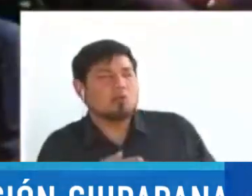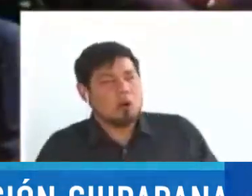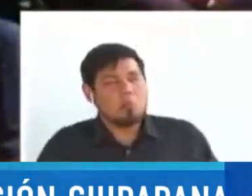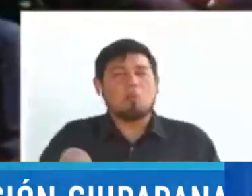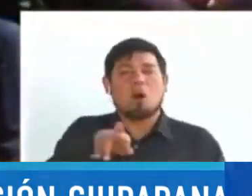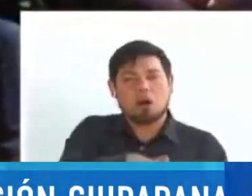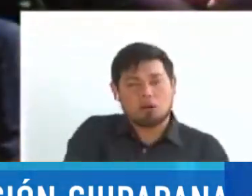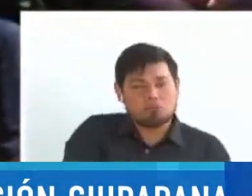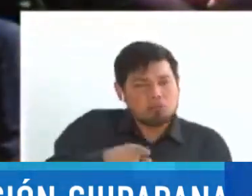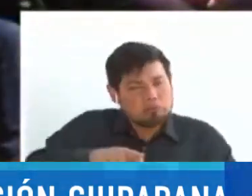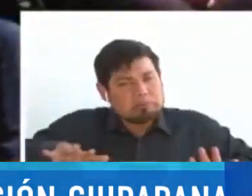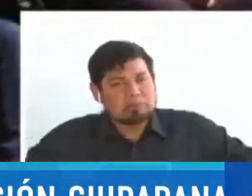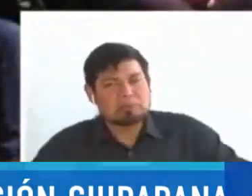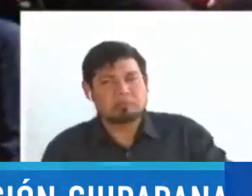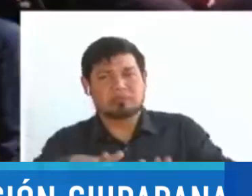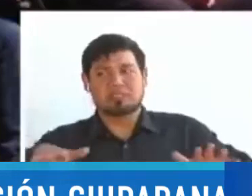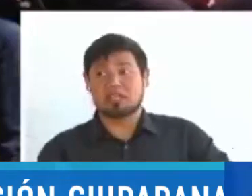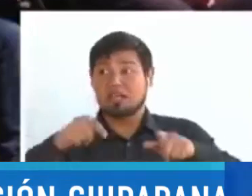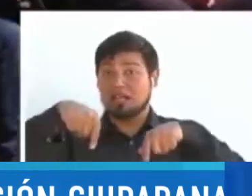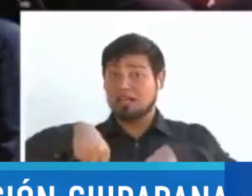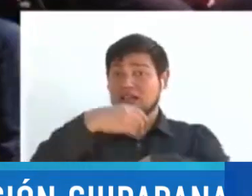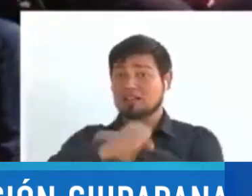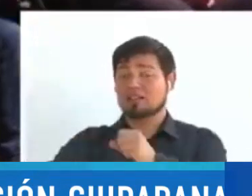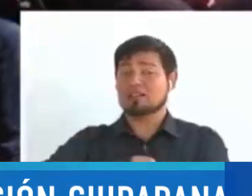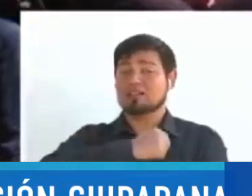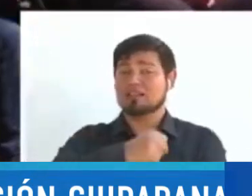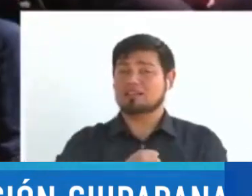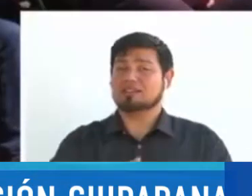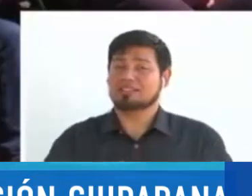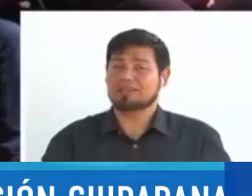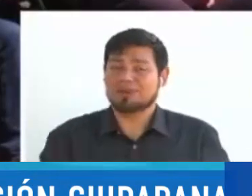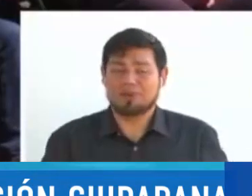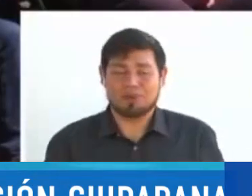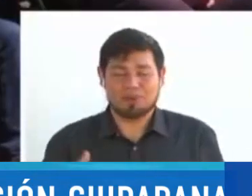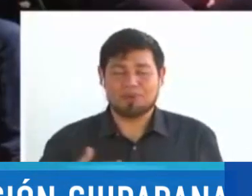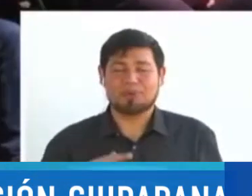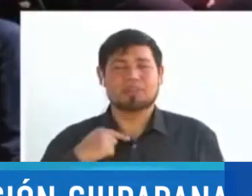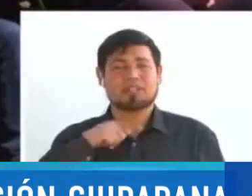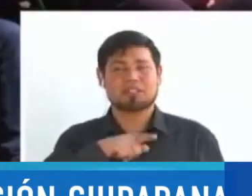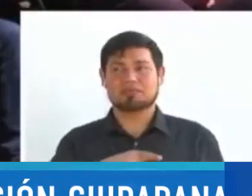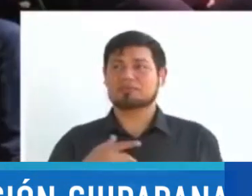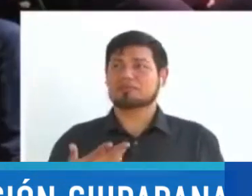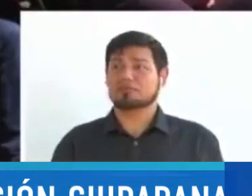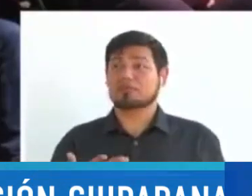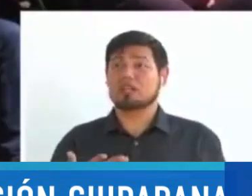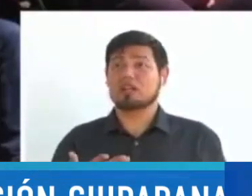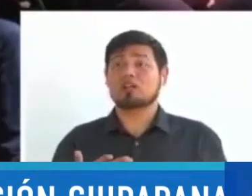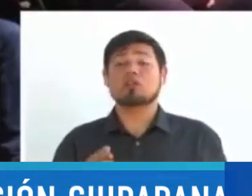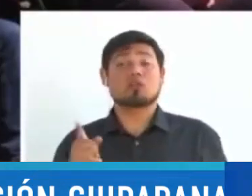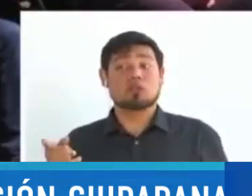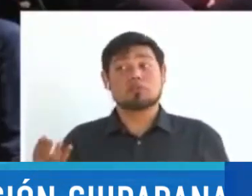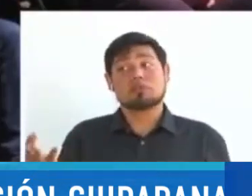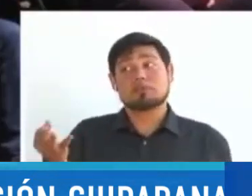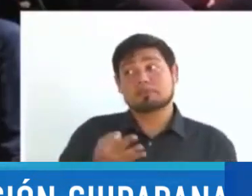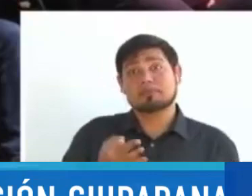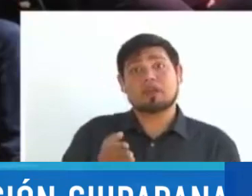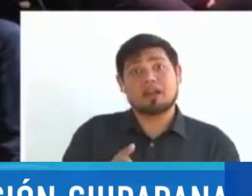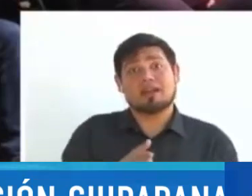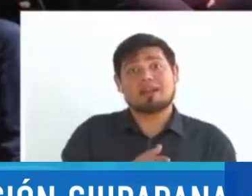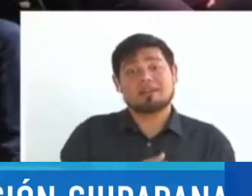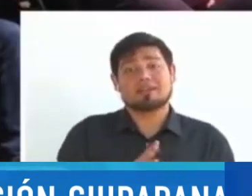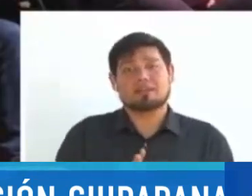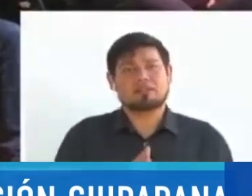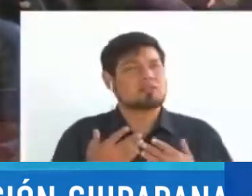ponerle aún más esfuerzo. Y este año ha sido de un despliegue realmente muy potente. Como se decía, creo que se